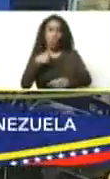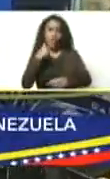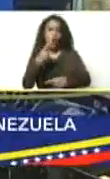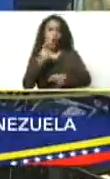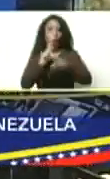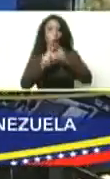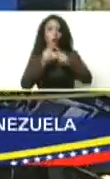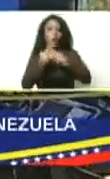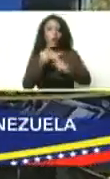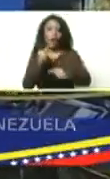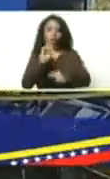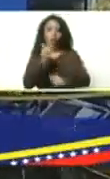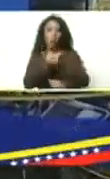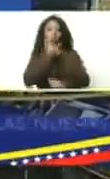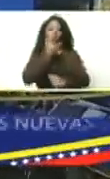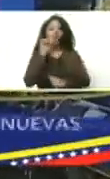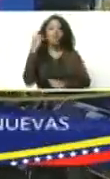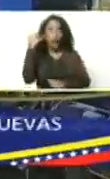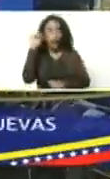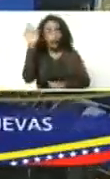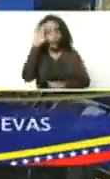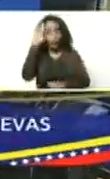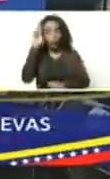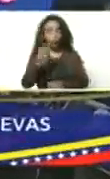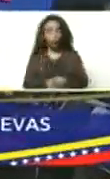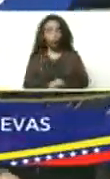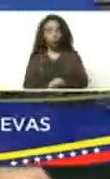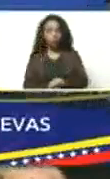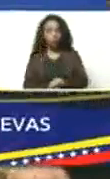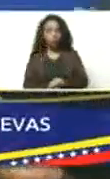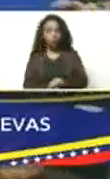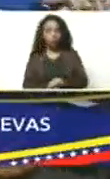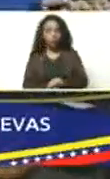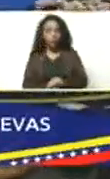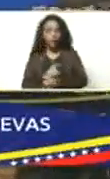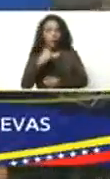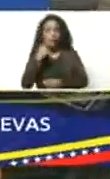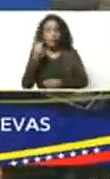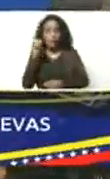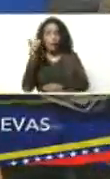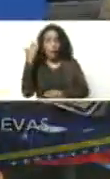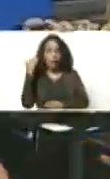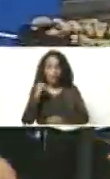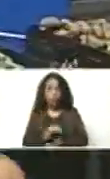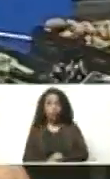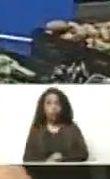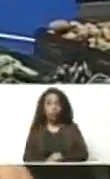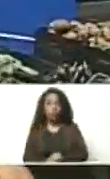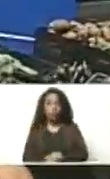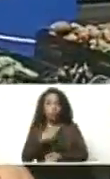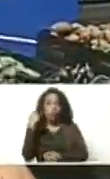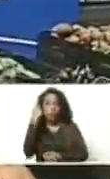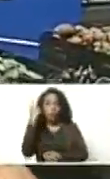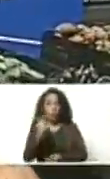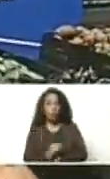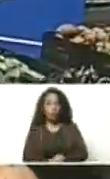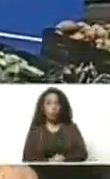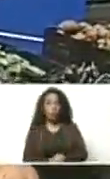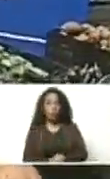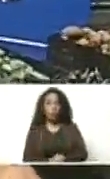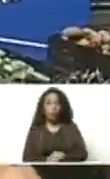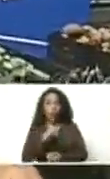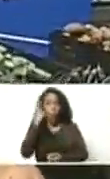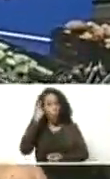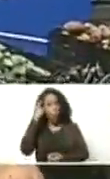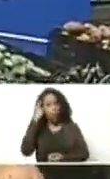cosas indebidas, y tiene razón. Gamelote, le decían Ricardo, puro gamelote, no